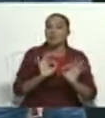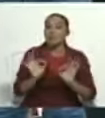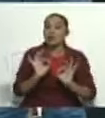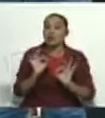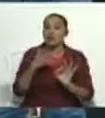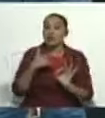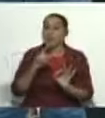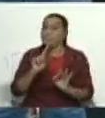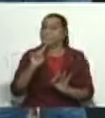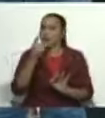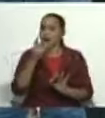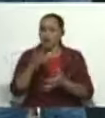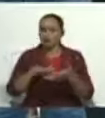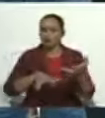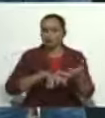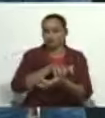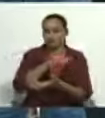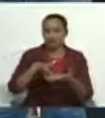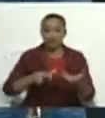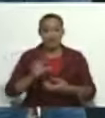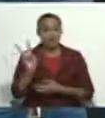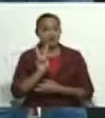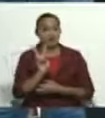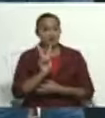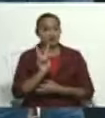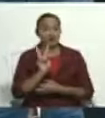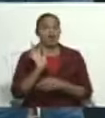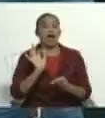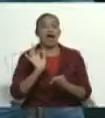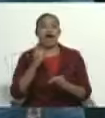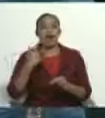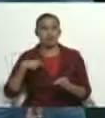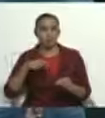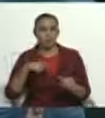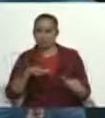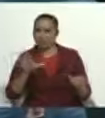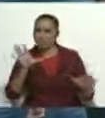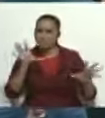violencia, los vamos a agarrar en la bajadita y nos van a encontrar.